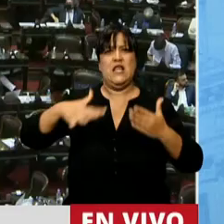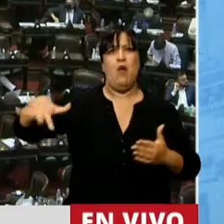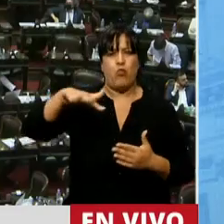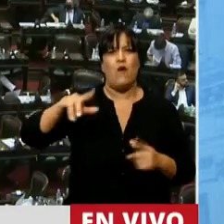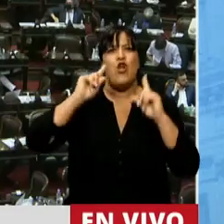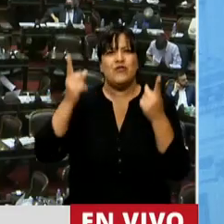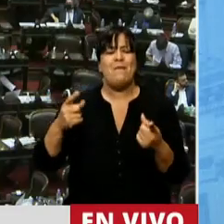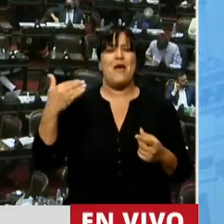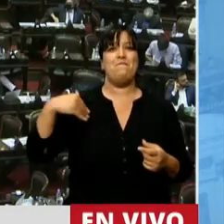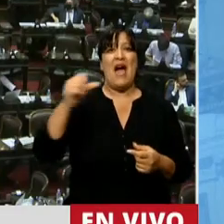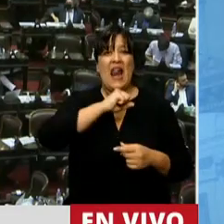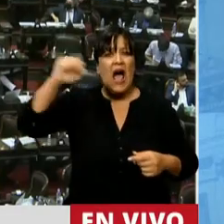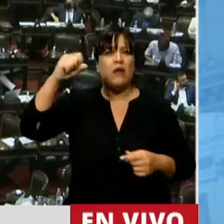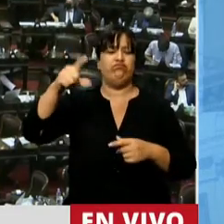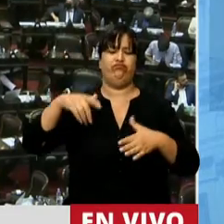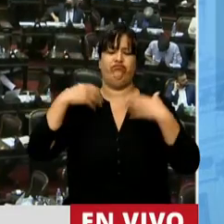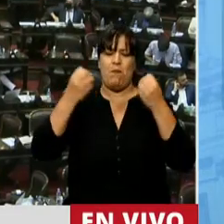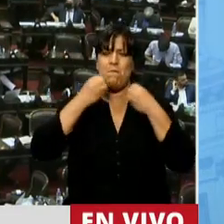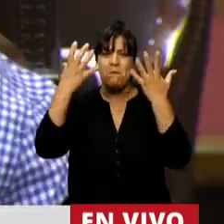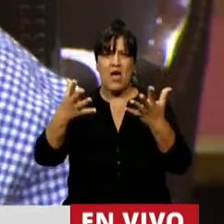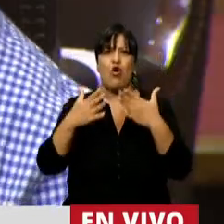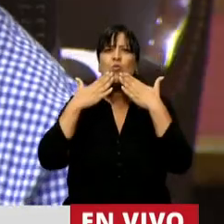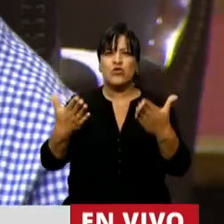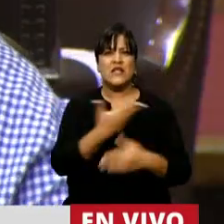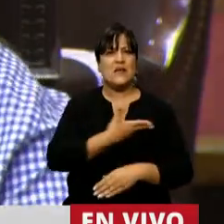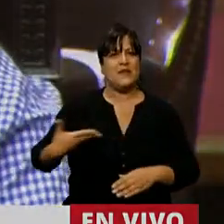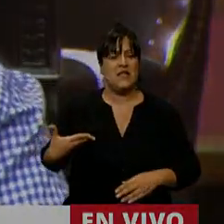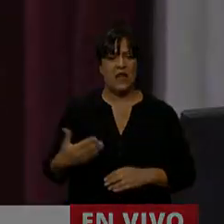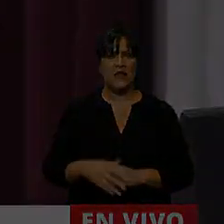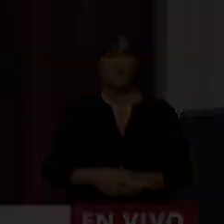la grandeza de la nación. Muchas gracias, señor presidente. Gracias, diputado.